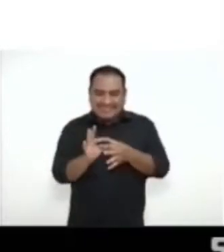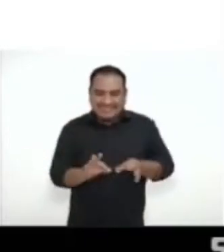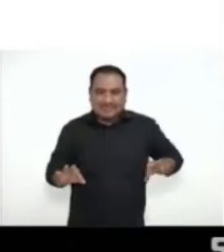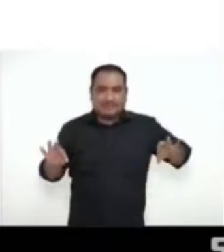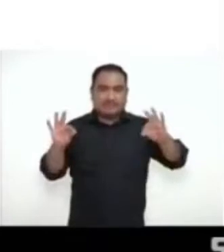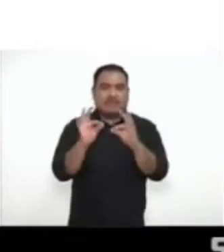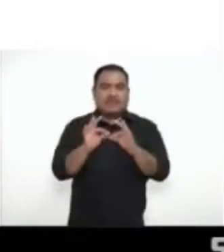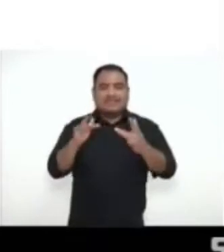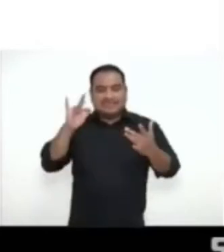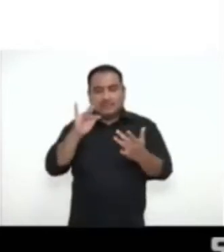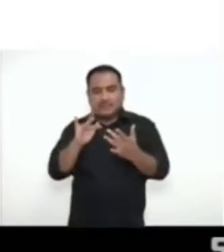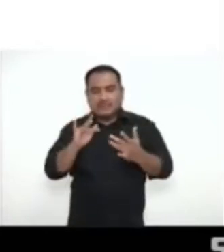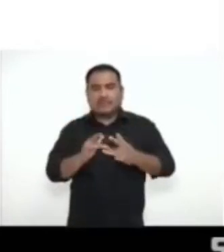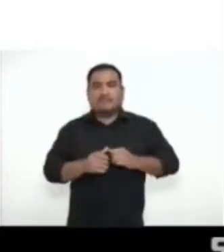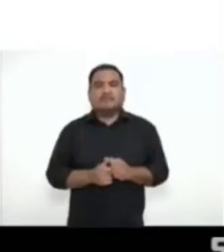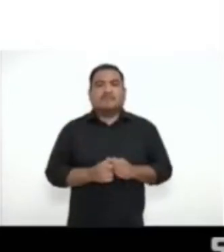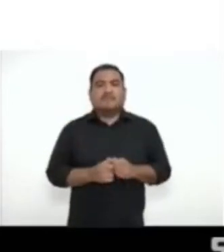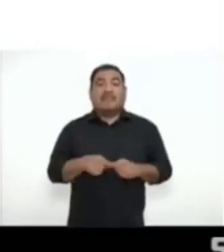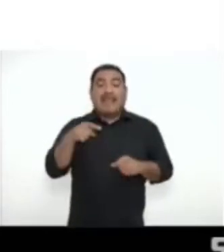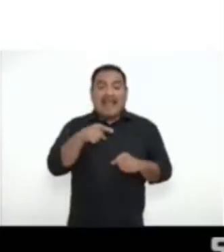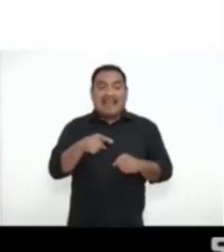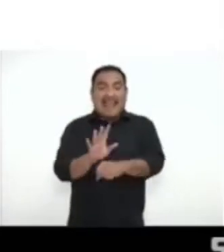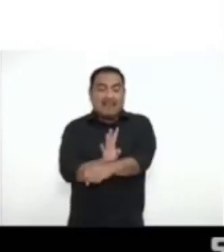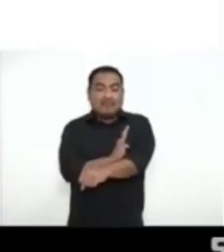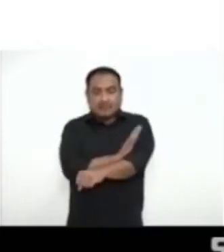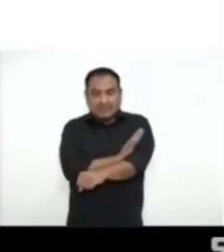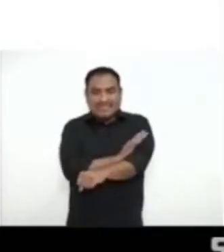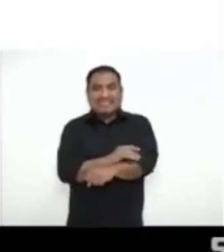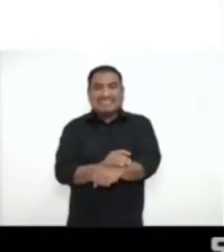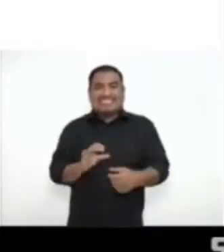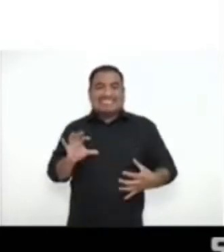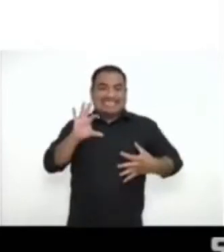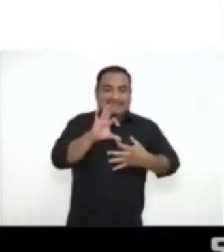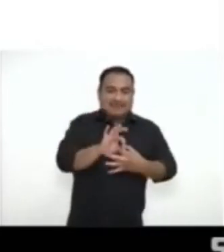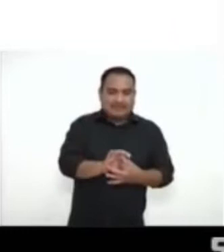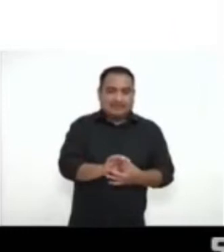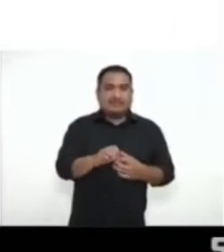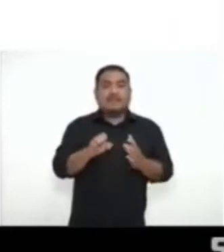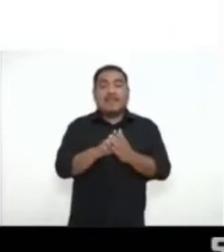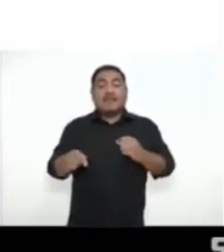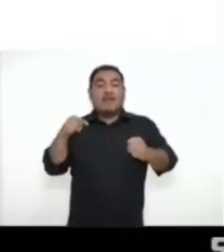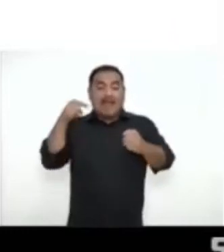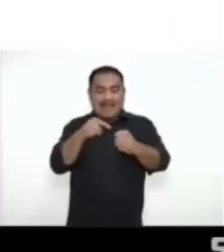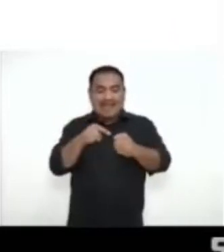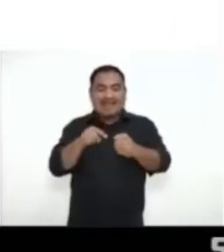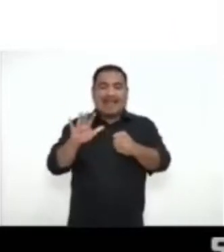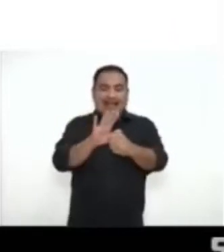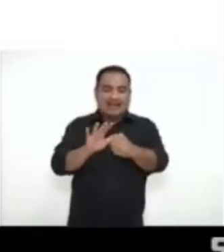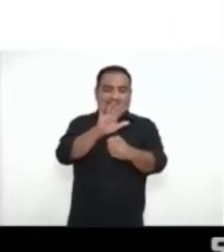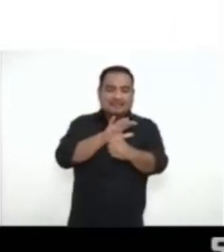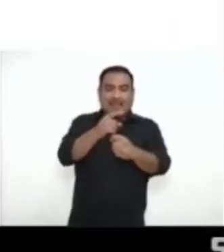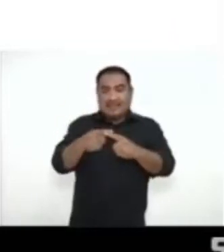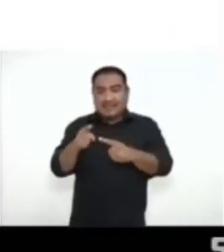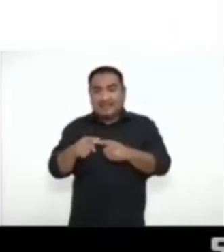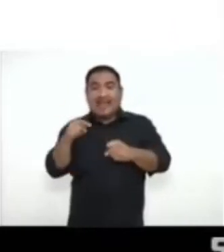súper importantes en el manejo de las emociones. En este cerebro emocional encontramos